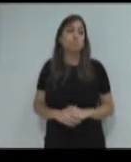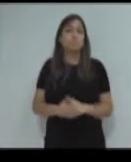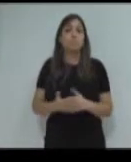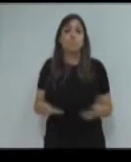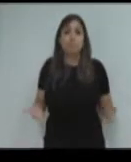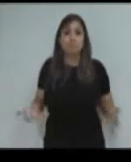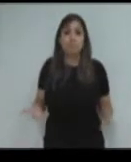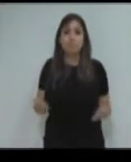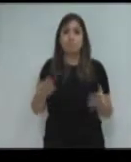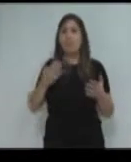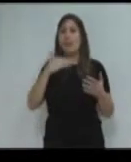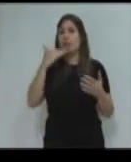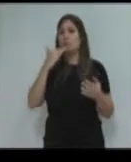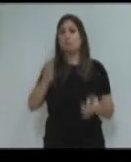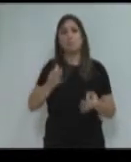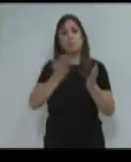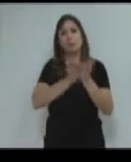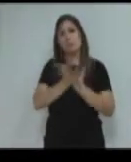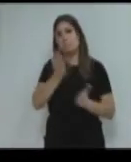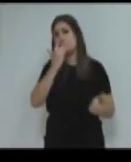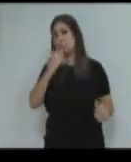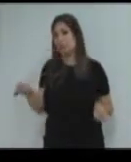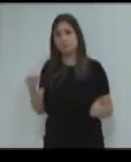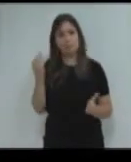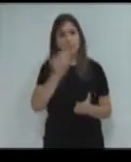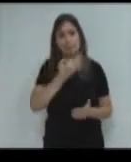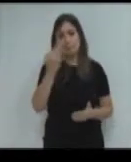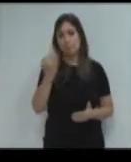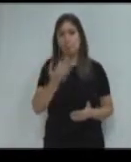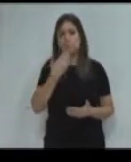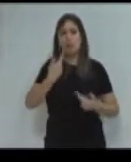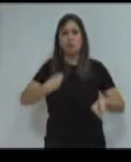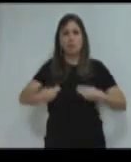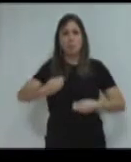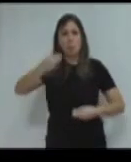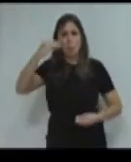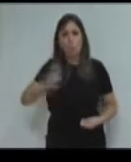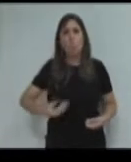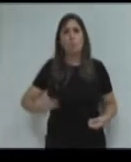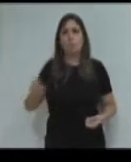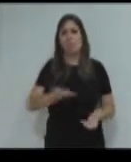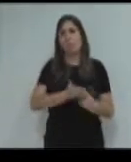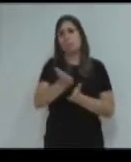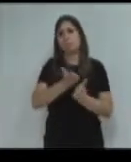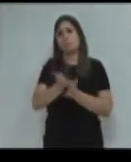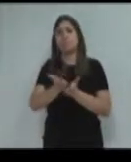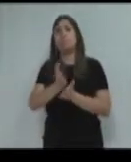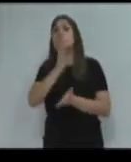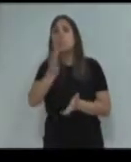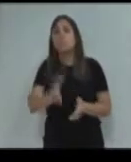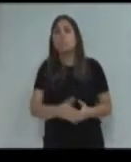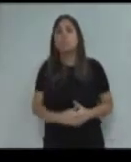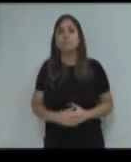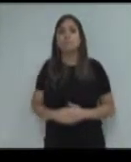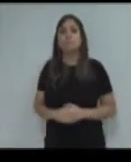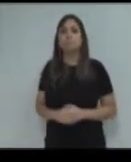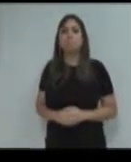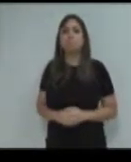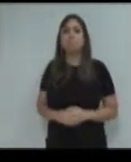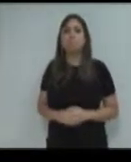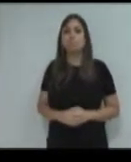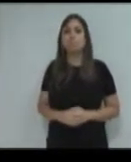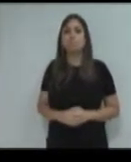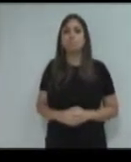Siempre hay que tener alguna alternativa. O sea, un buen negociante tiene que tener alternativa. ¿Por qué?